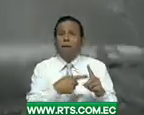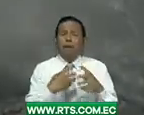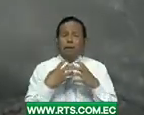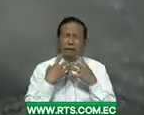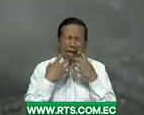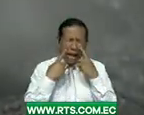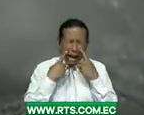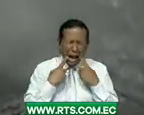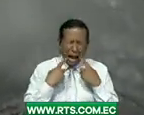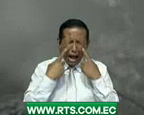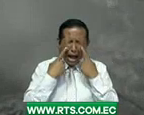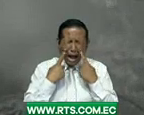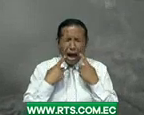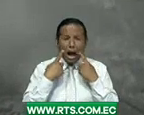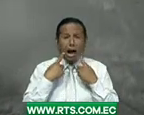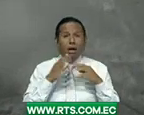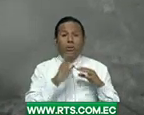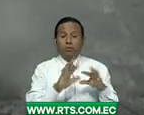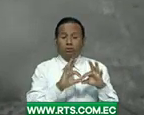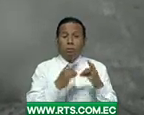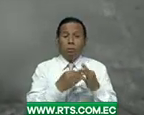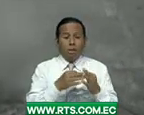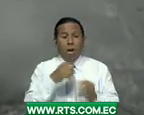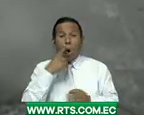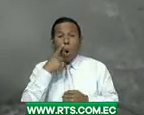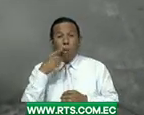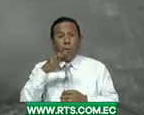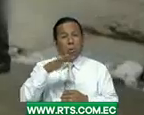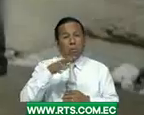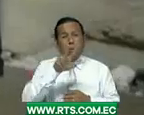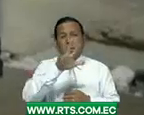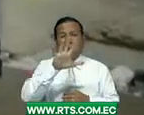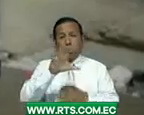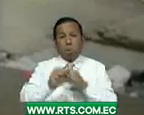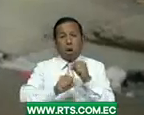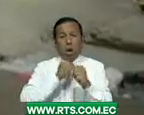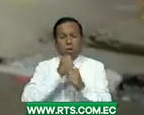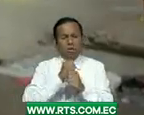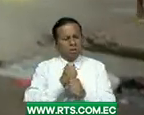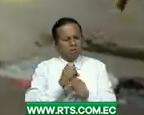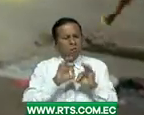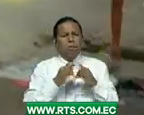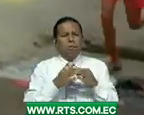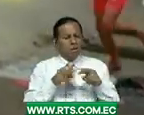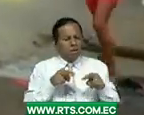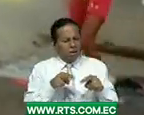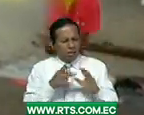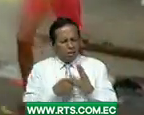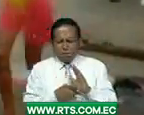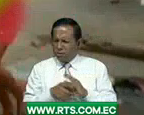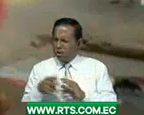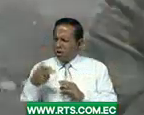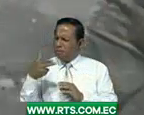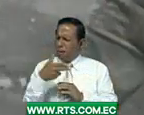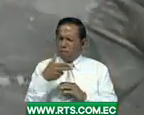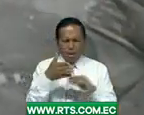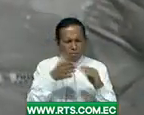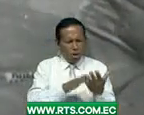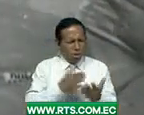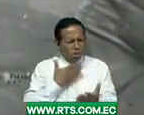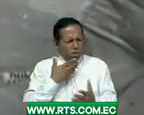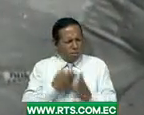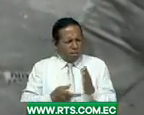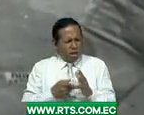incontrolables. Los familiares del hombre de más o menos 35 años de edad no alcanzaban a entender lo que pasó y por qué.